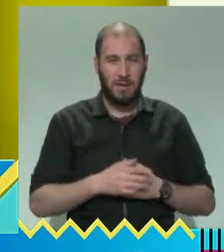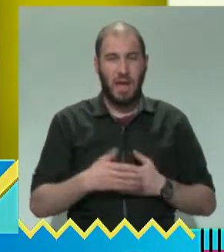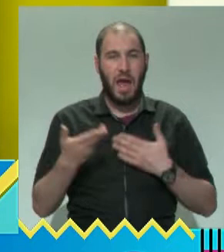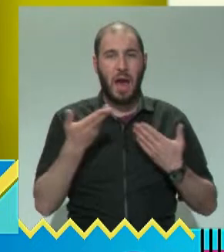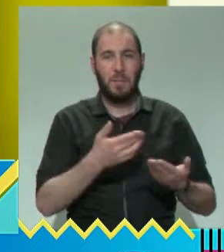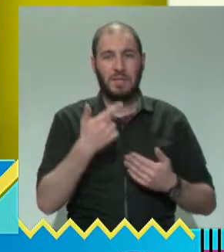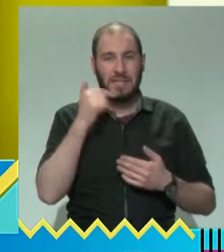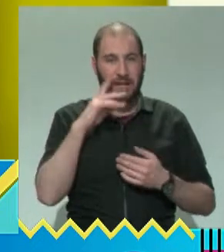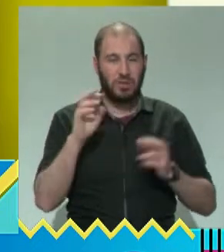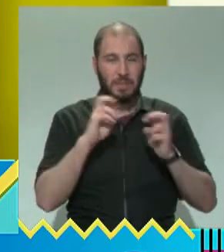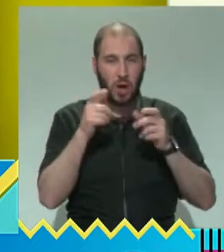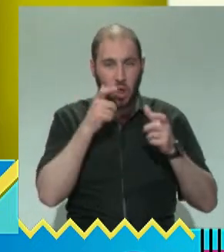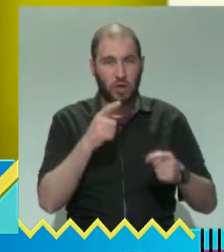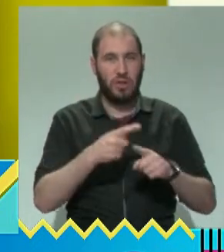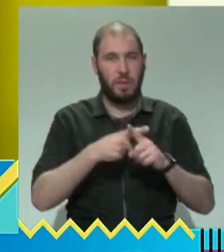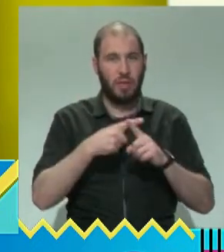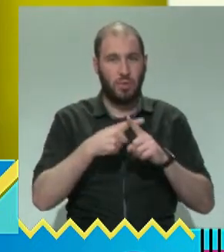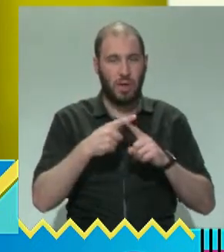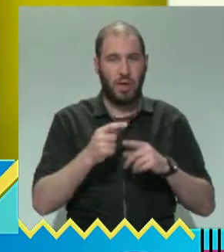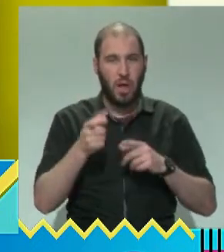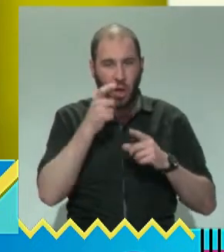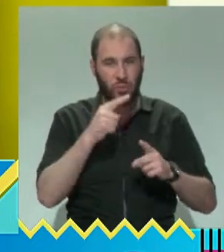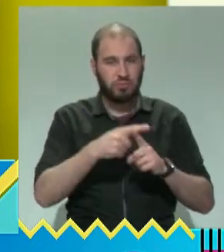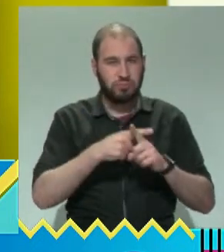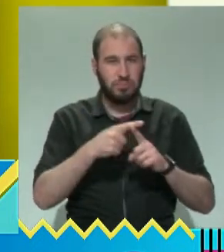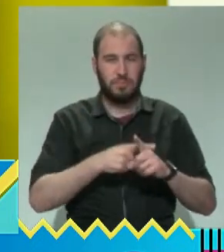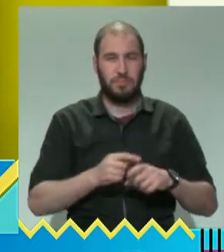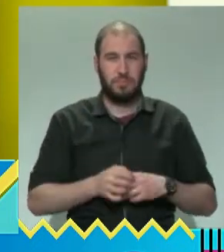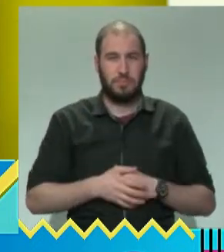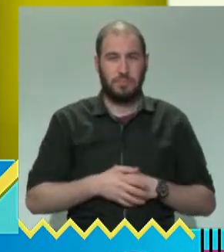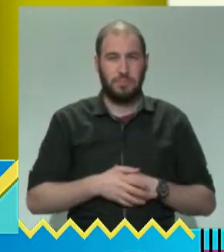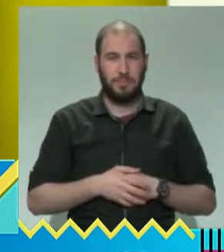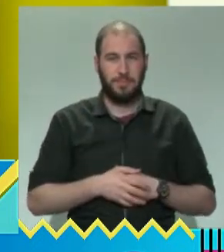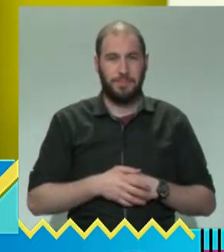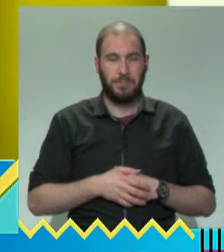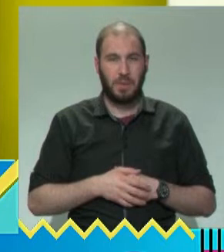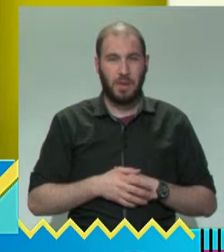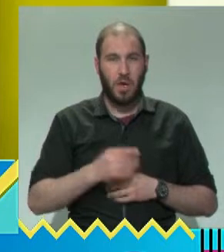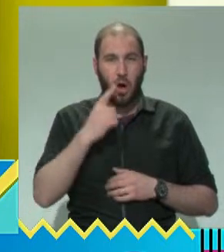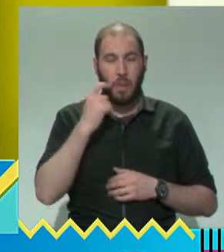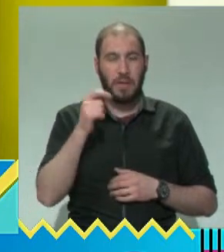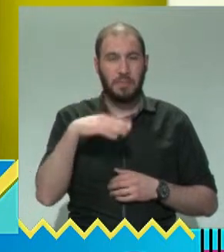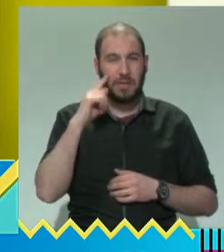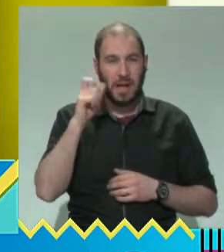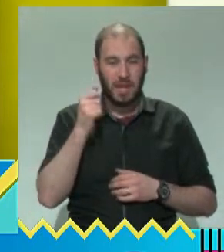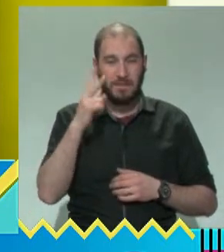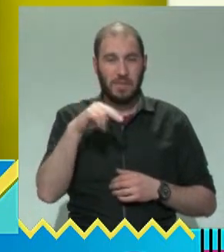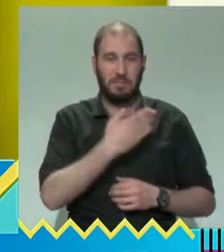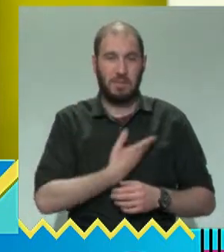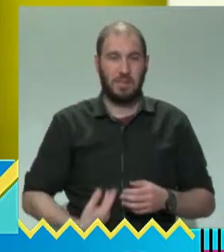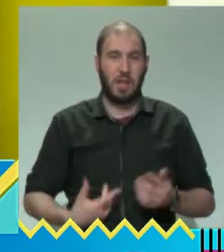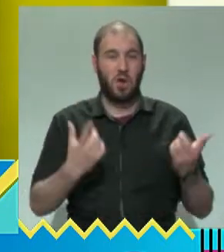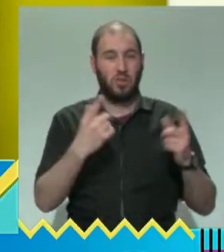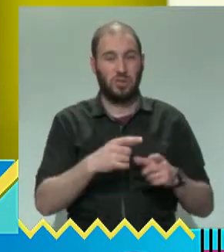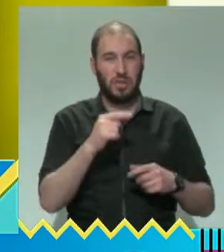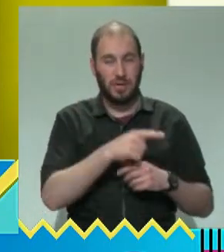hace Sergio en esto del control de la temperatura, ¿sí? O la regulación de la temperatura, Salvador José Micali, que es vicepresidente del